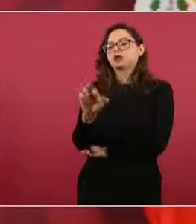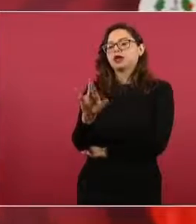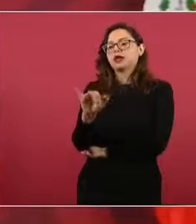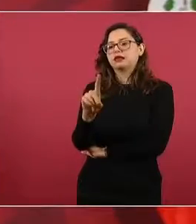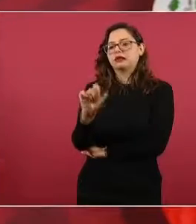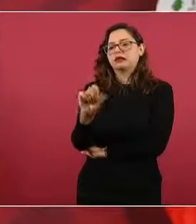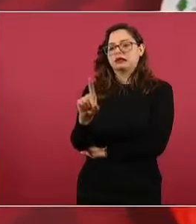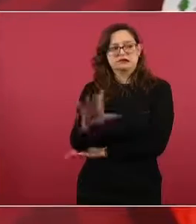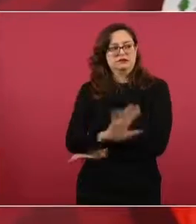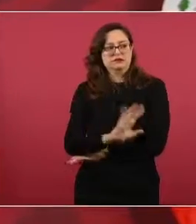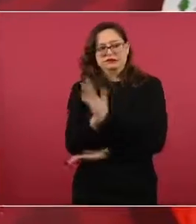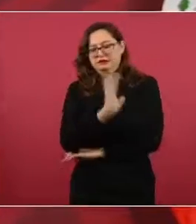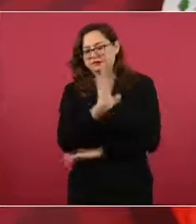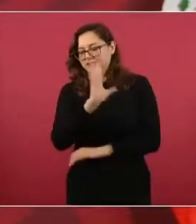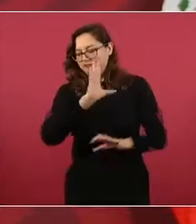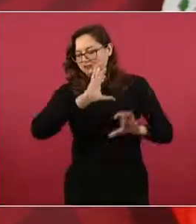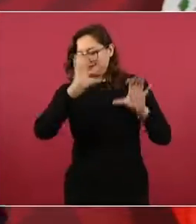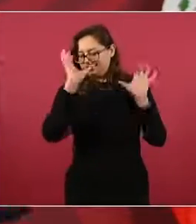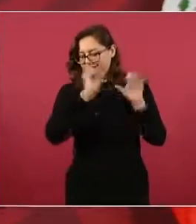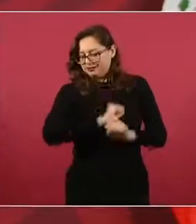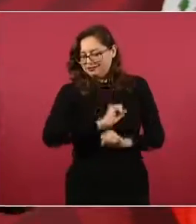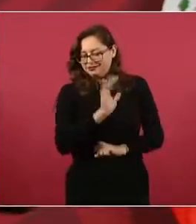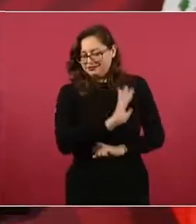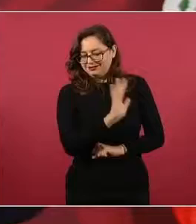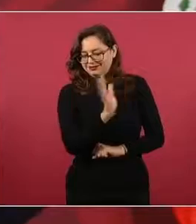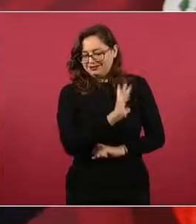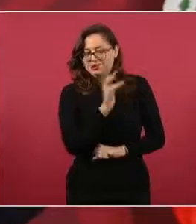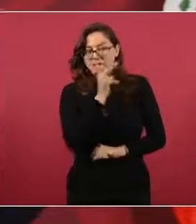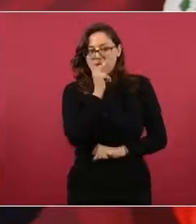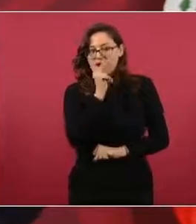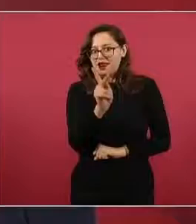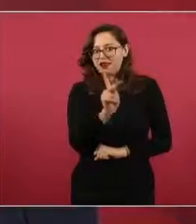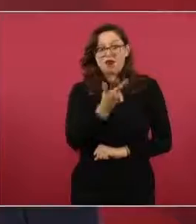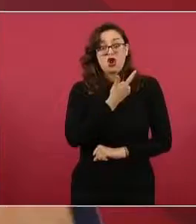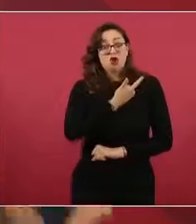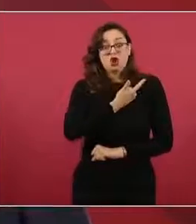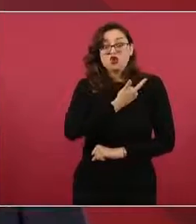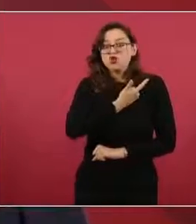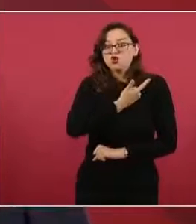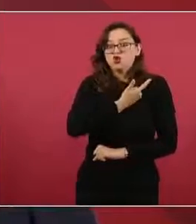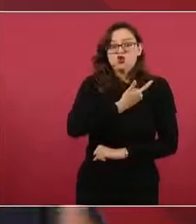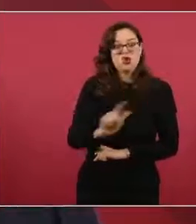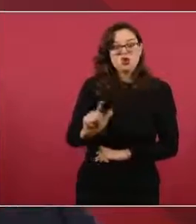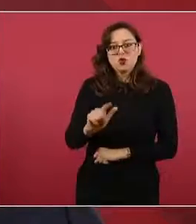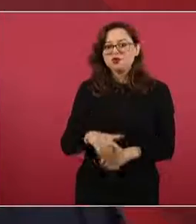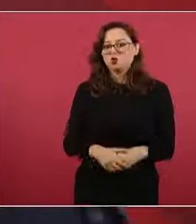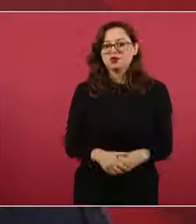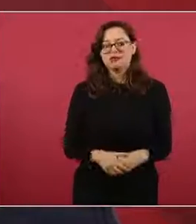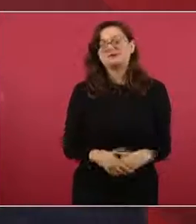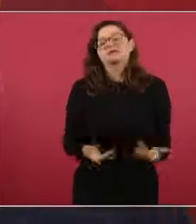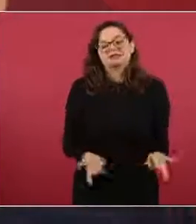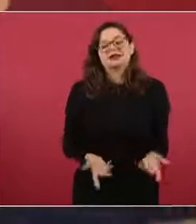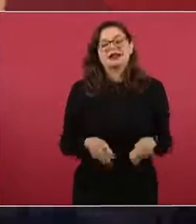escuchar esa palabra, porque en efecto en el modelo neoliberal austeridad